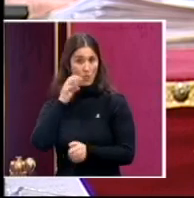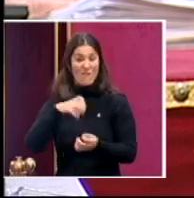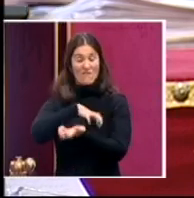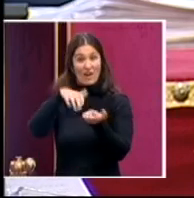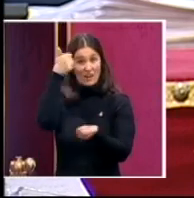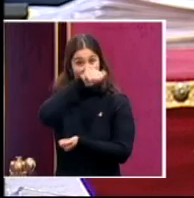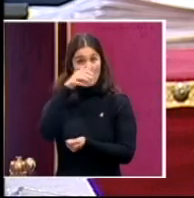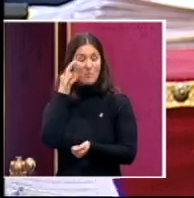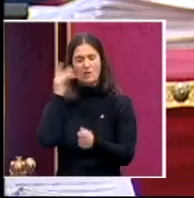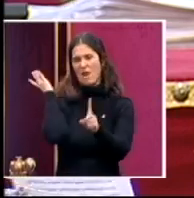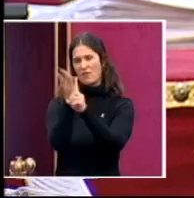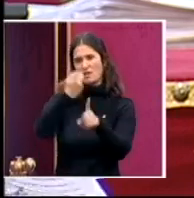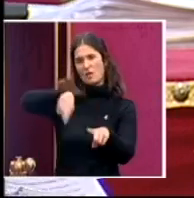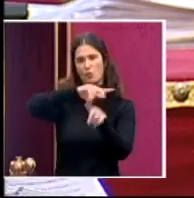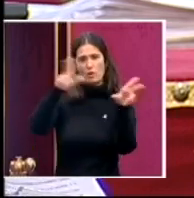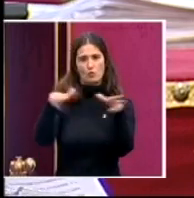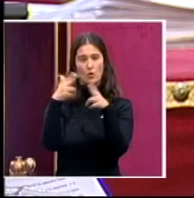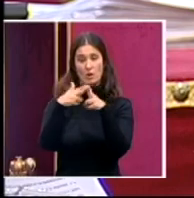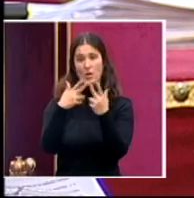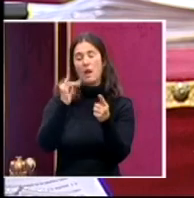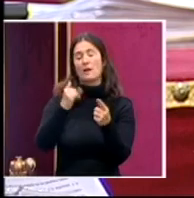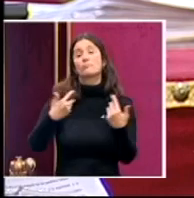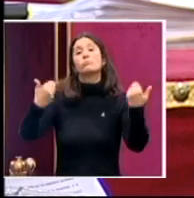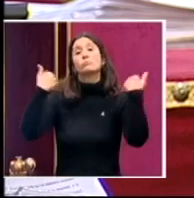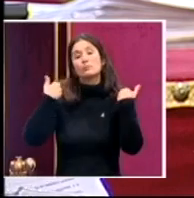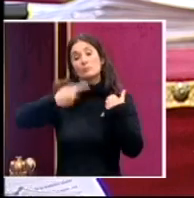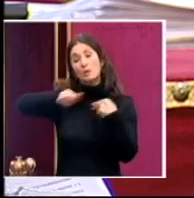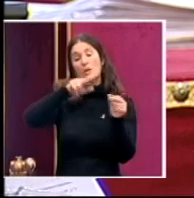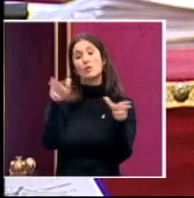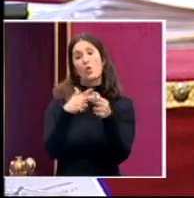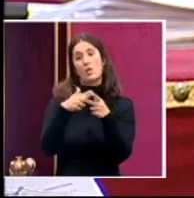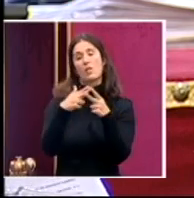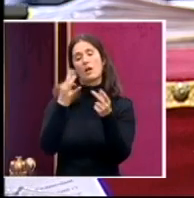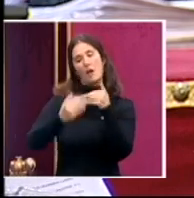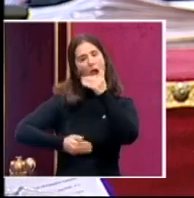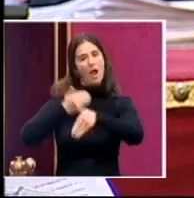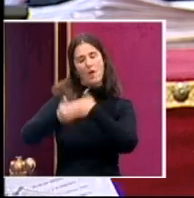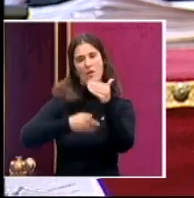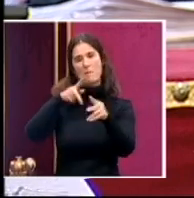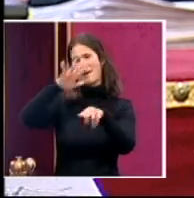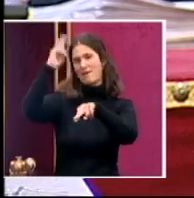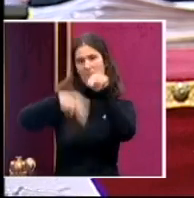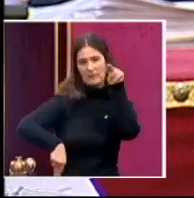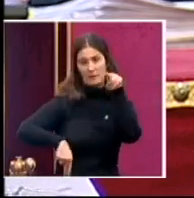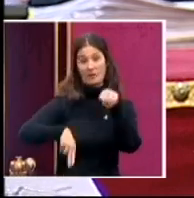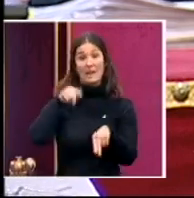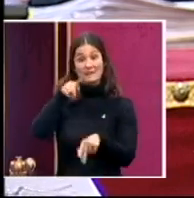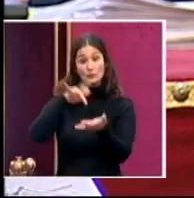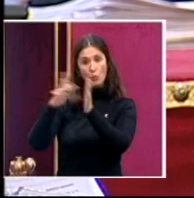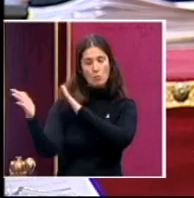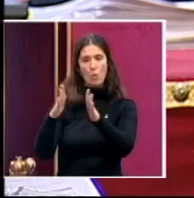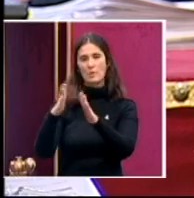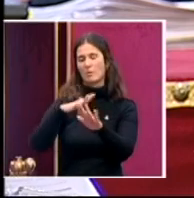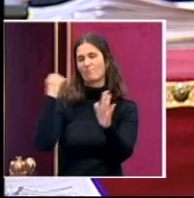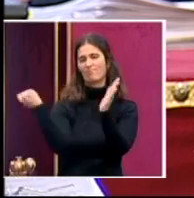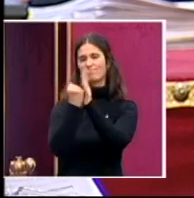machista afecta al conjunto de la sociedad y corresponde a la sociedad en su conjunto avanzar en su erradicación. Es el momento de sellar